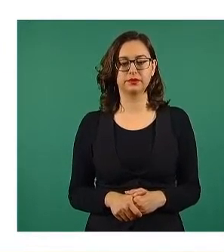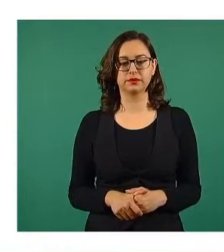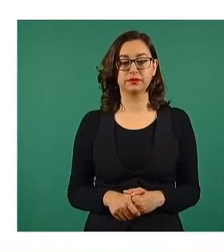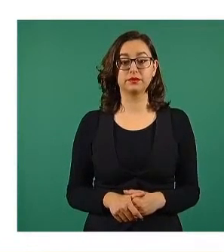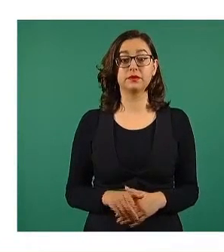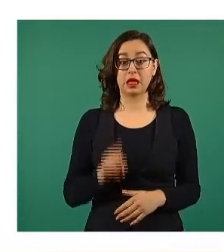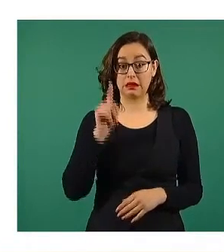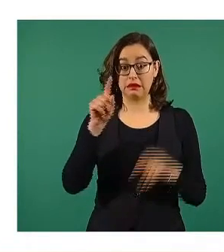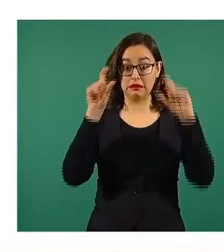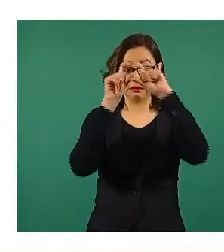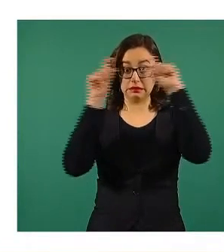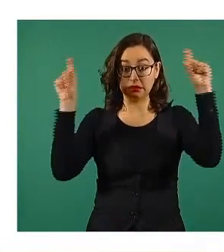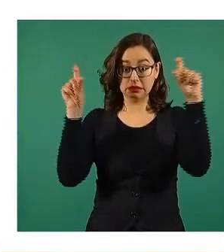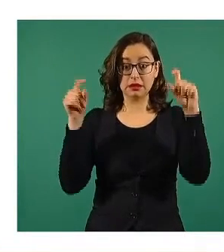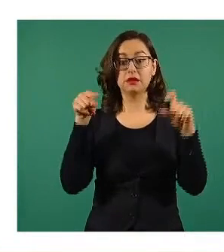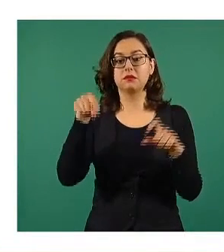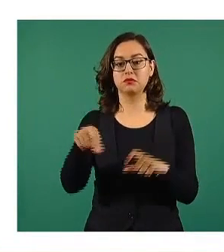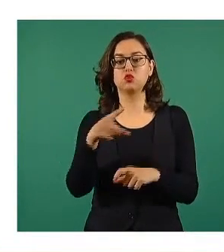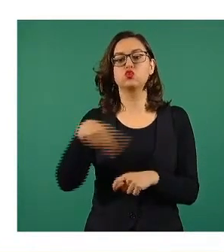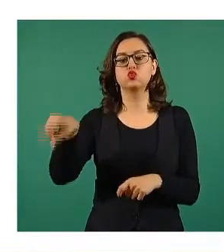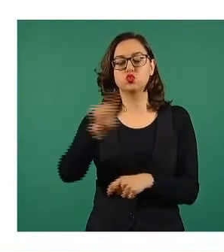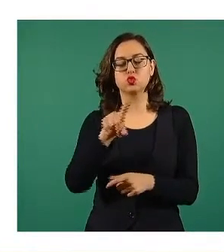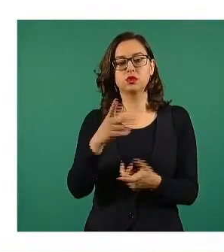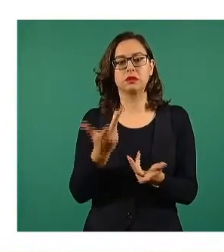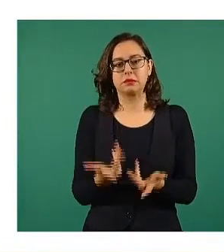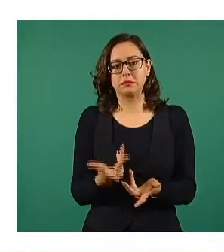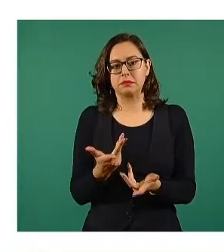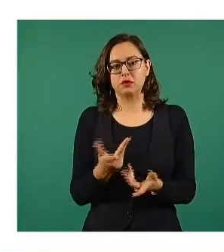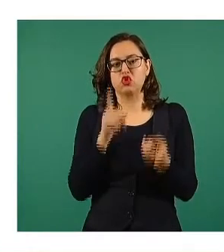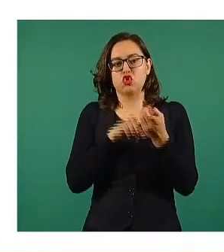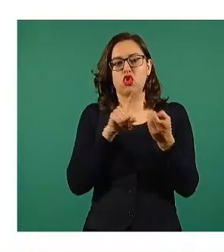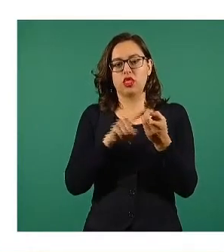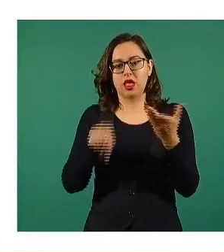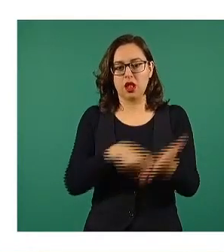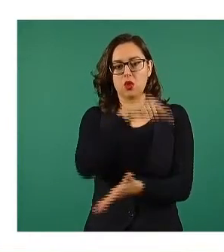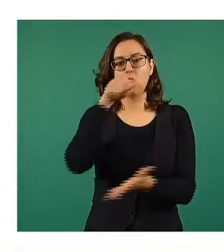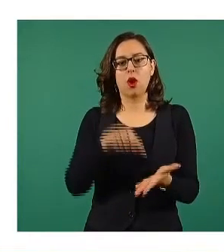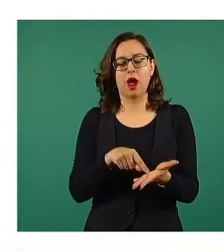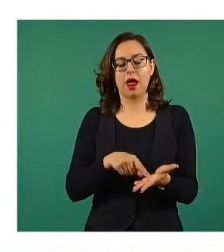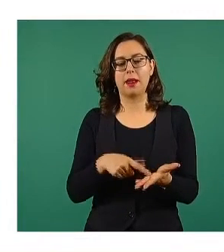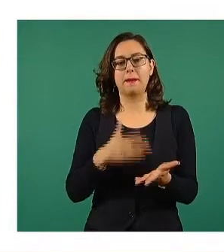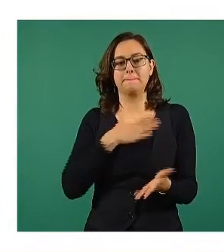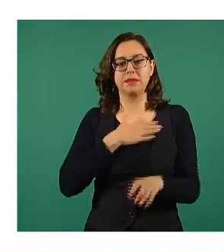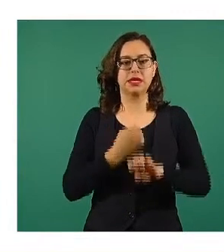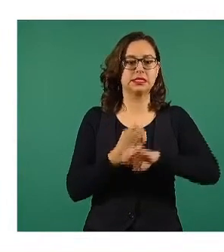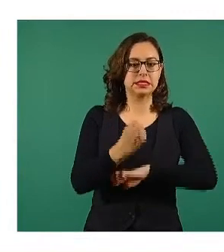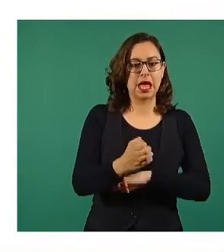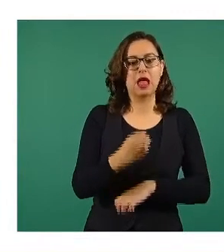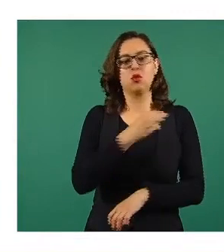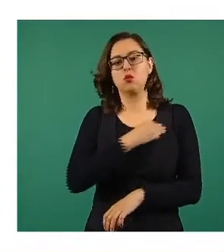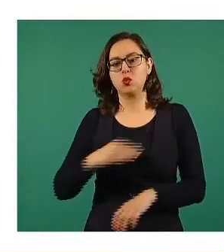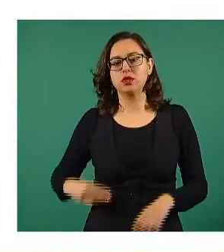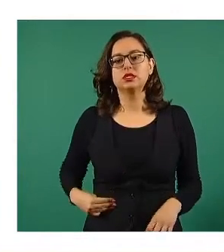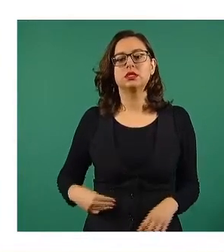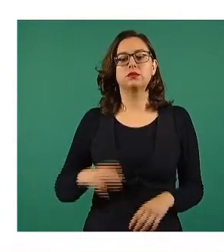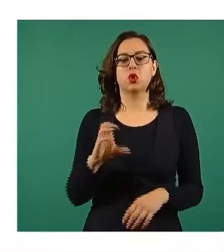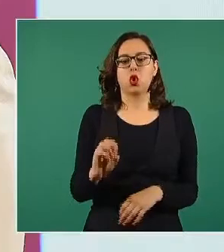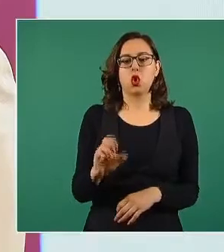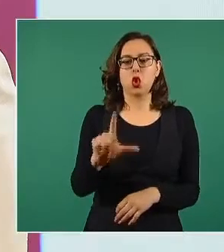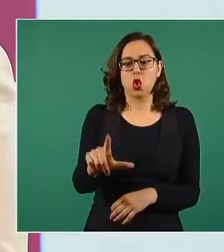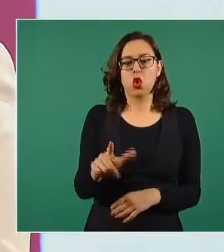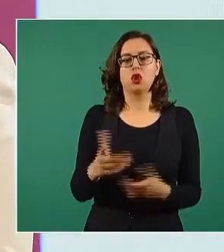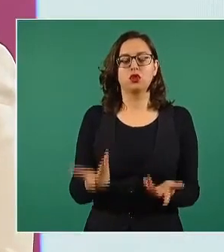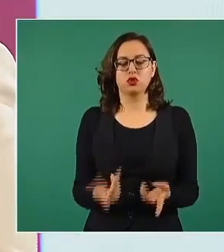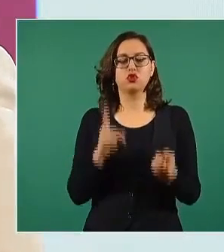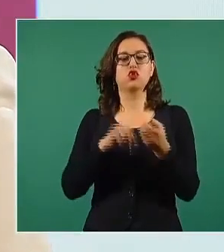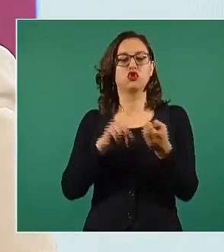bienestar.gob.mx/index. Ahí pueden registrarse, buscar la ubicación, su estado, su municipio, su colonia o